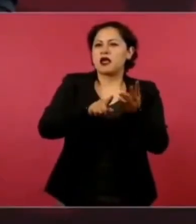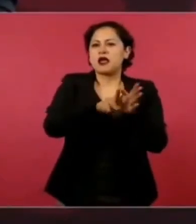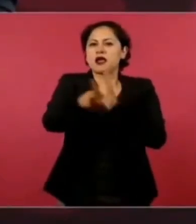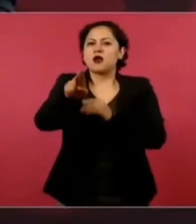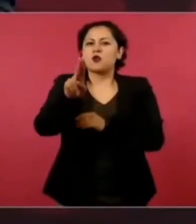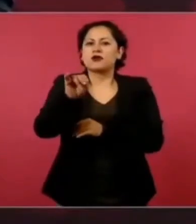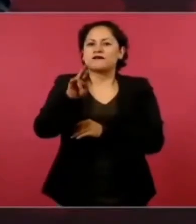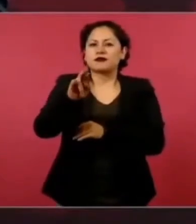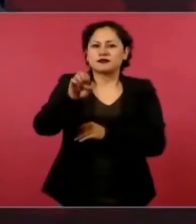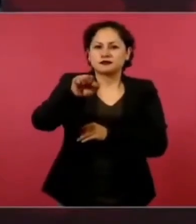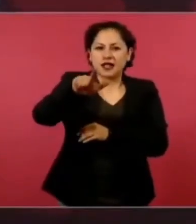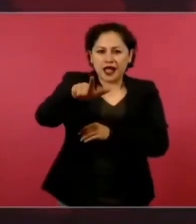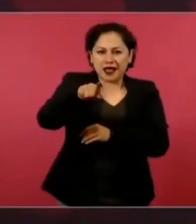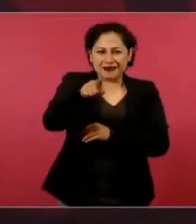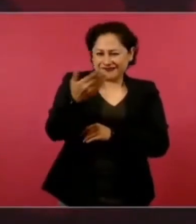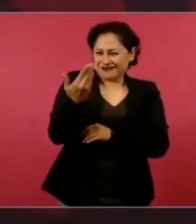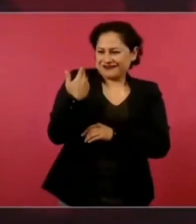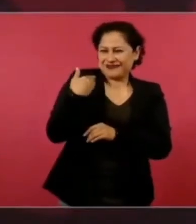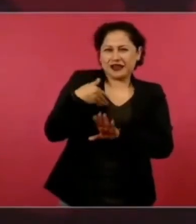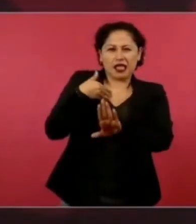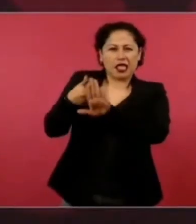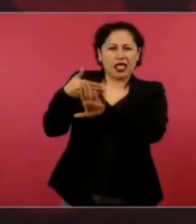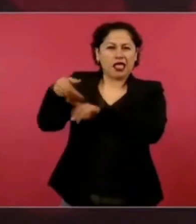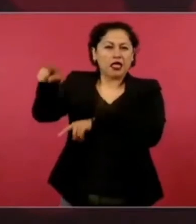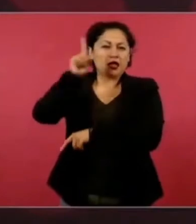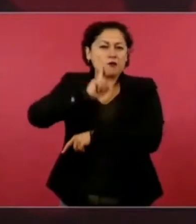Rocío Nale en Veracruz.